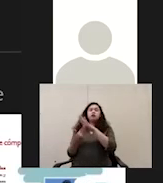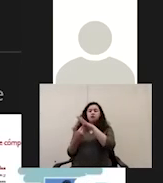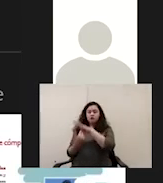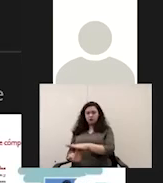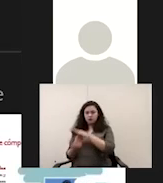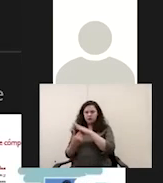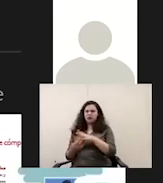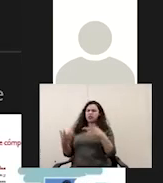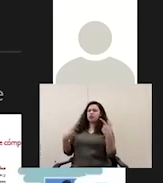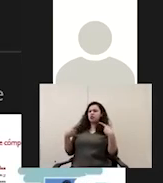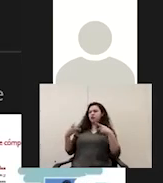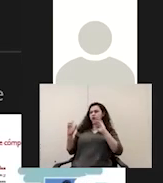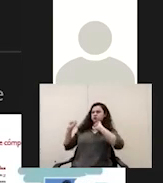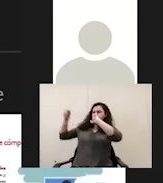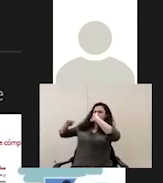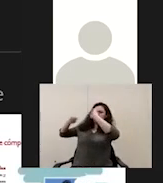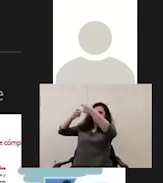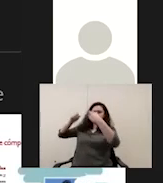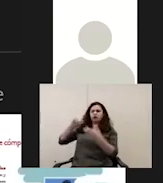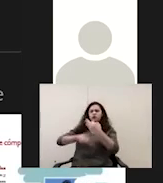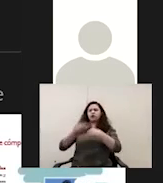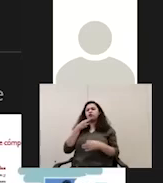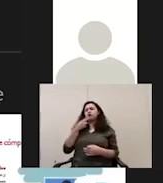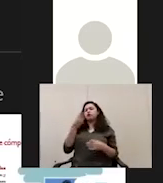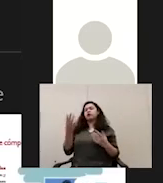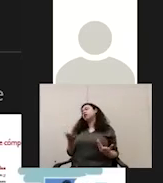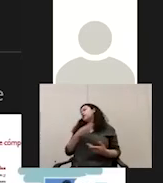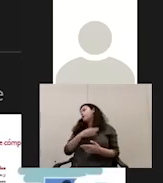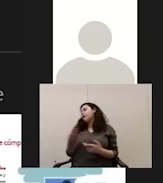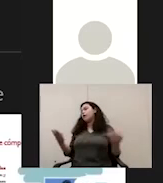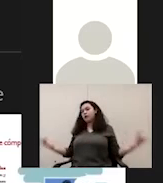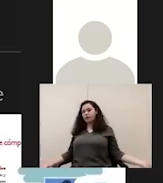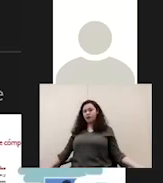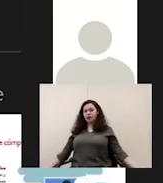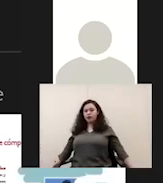de todo lo que se vaya a utilizar. Y que, bueno, obviamente no